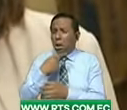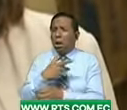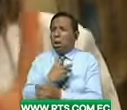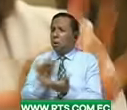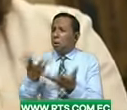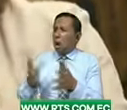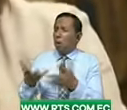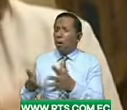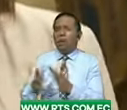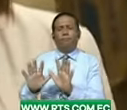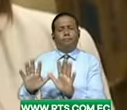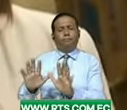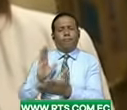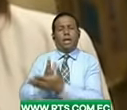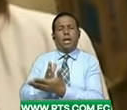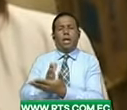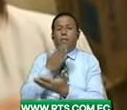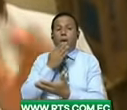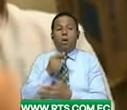de cédula, se digita